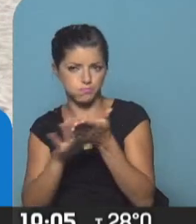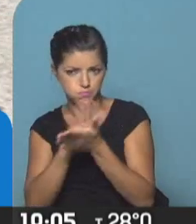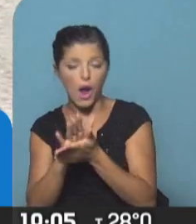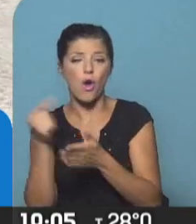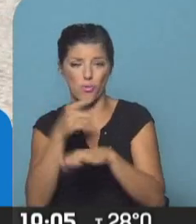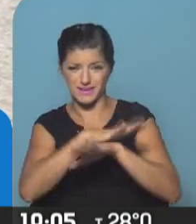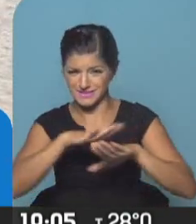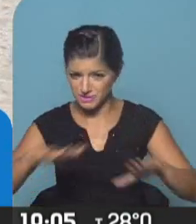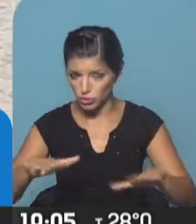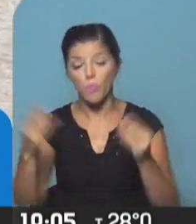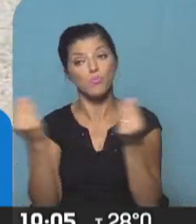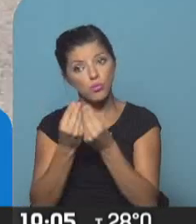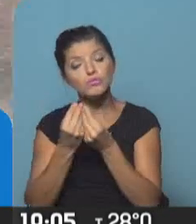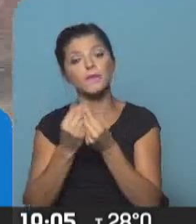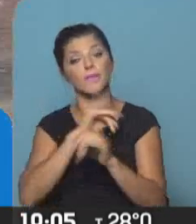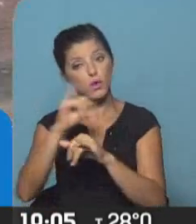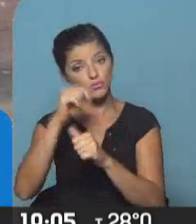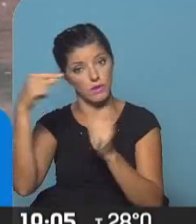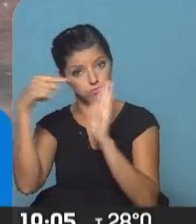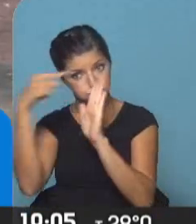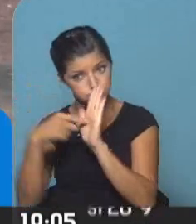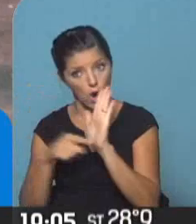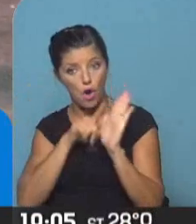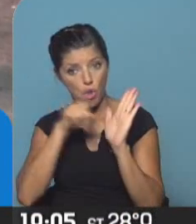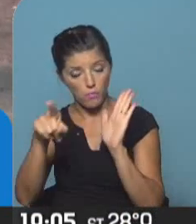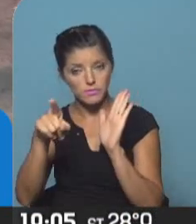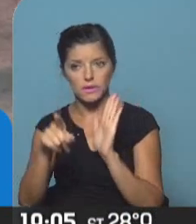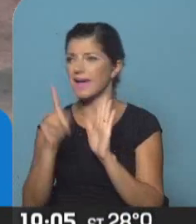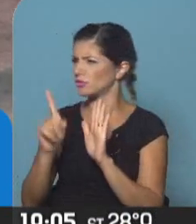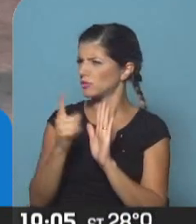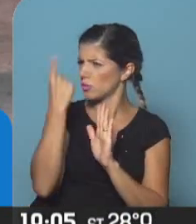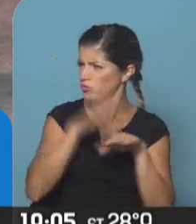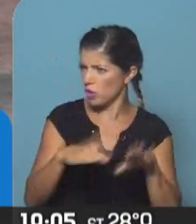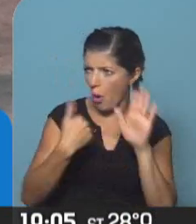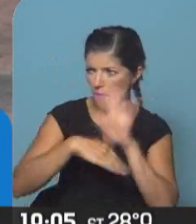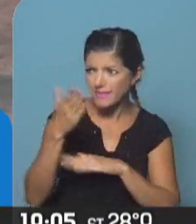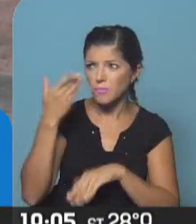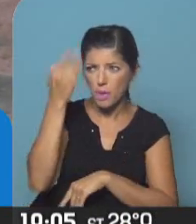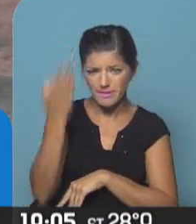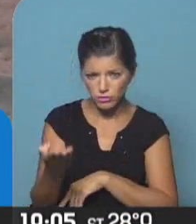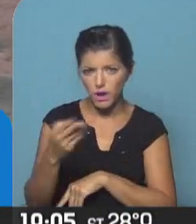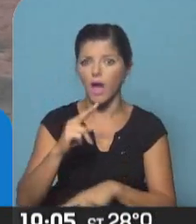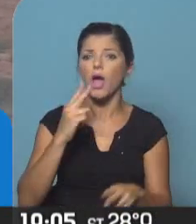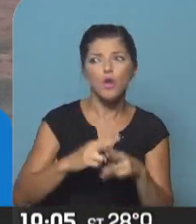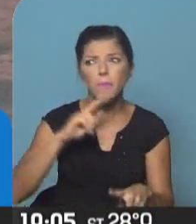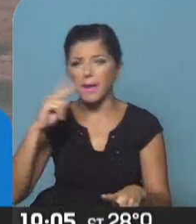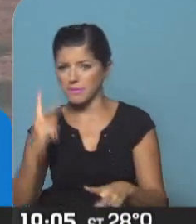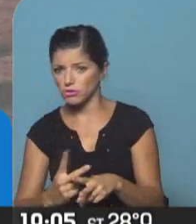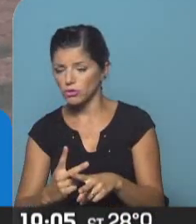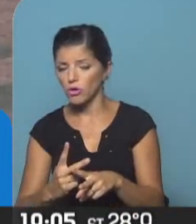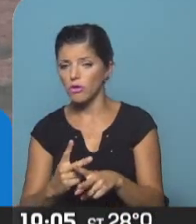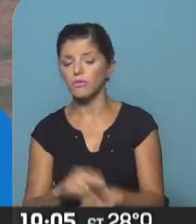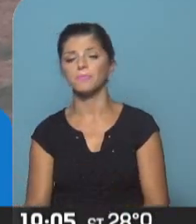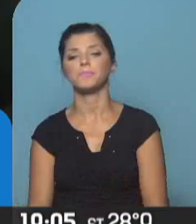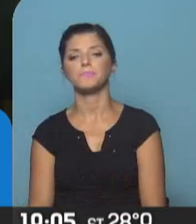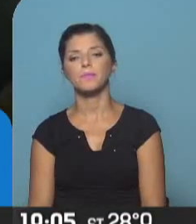varios hechos. O sea que más de un chico de los que habló en la Cámara Gesell lo mencionó con nombre y apellido. Por un lado tenemos